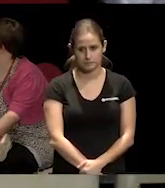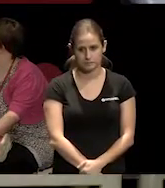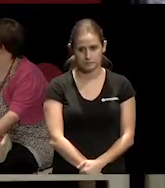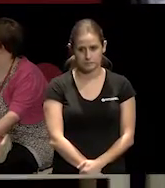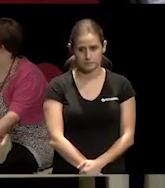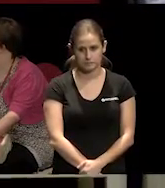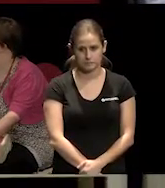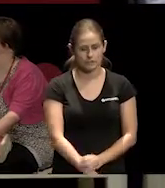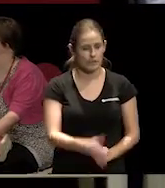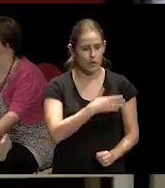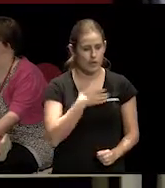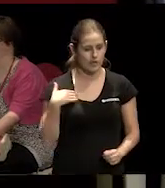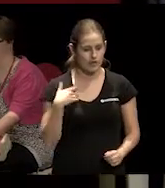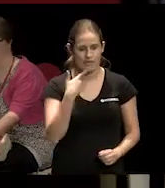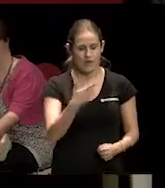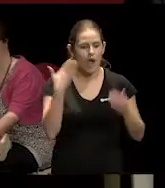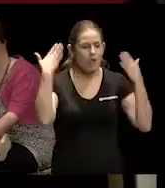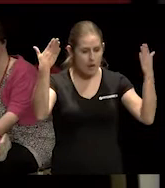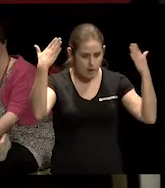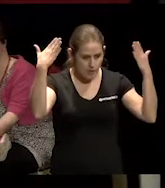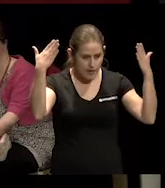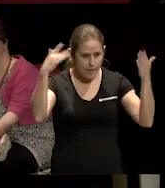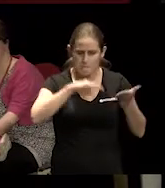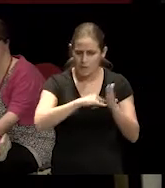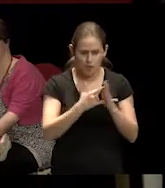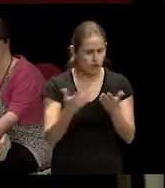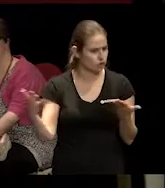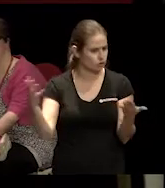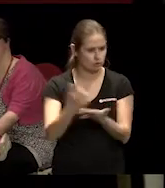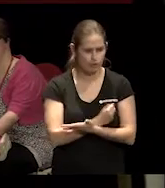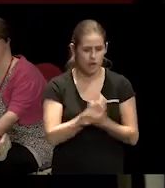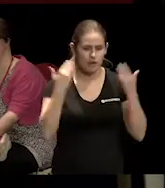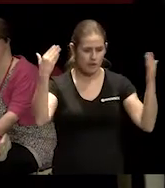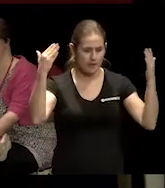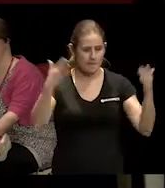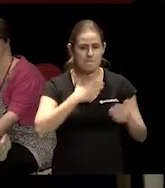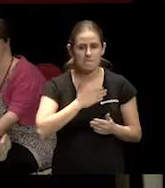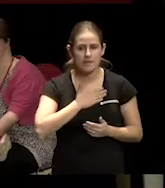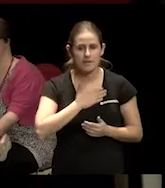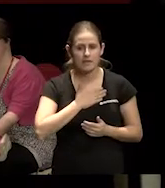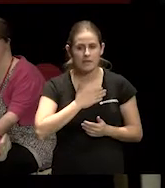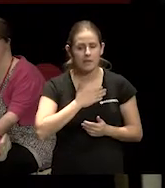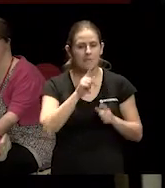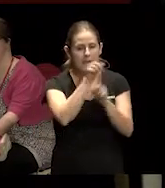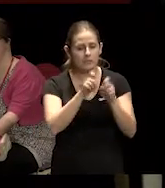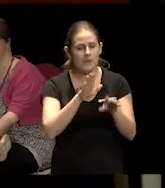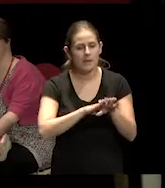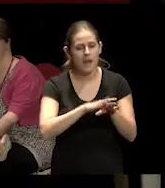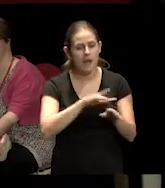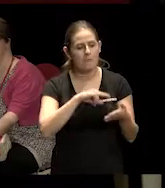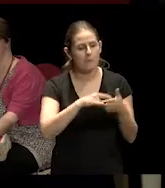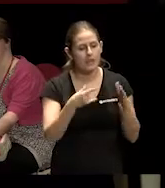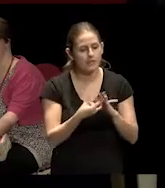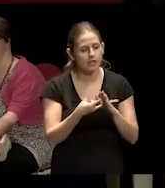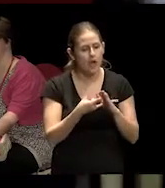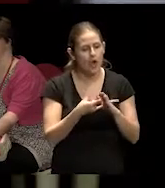Bueno, yo quería daros la enhorabuena a todos los proyectos, lo primero. Y mi pregunta era para el proyecto de Circo y